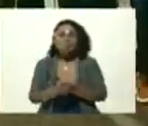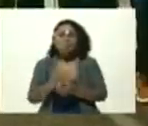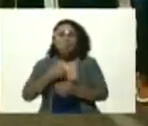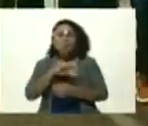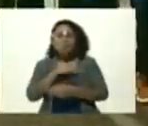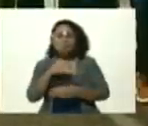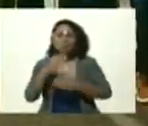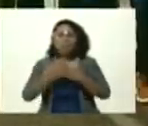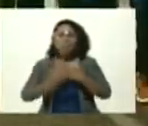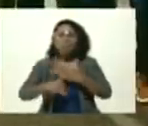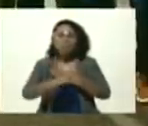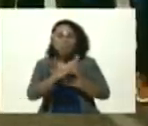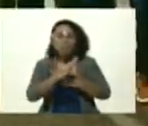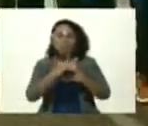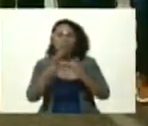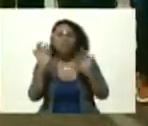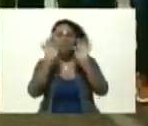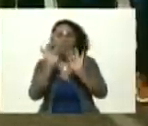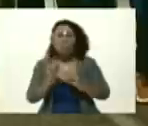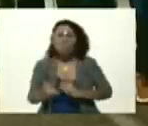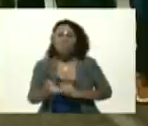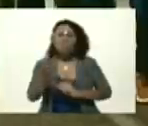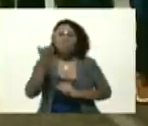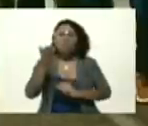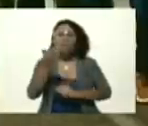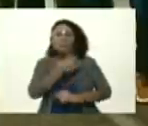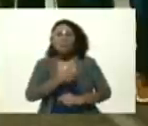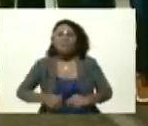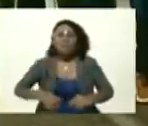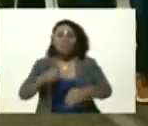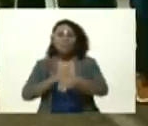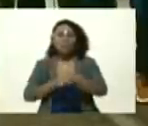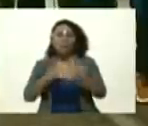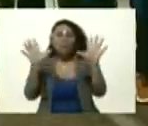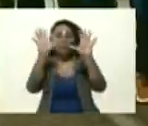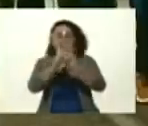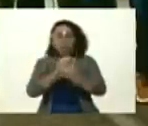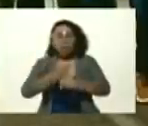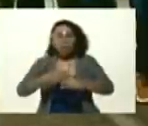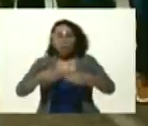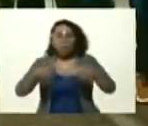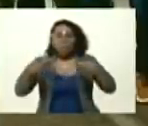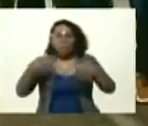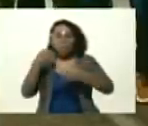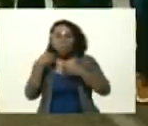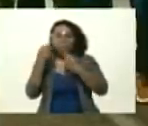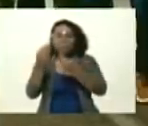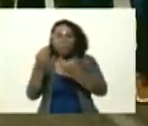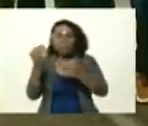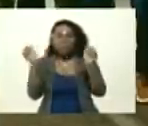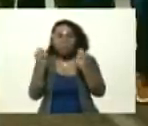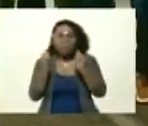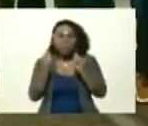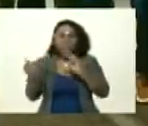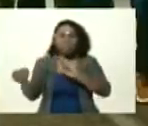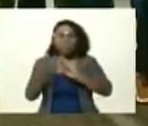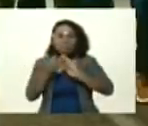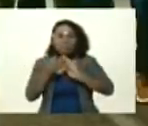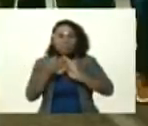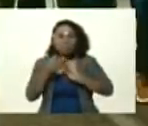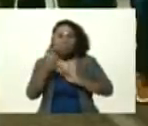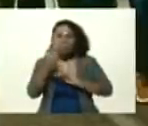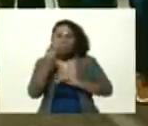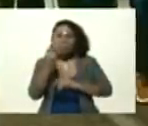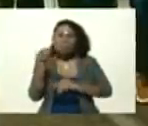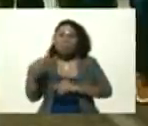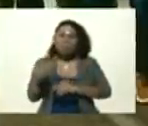Hemos avanzado de manera importante, presidente, en hora de la noche. Una crecida que se dio en Mérida afectó un poco el